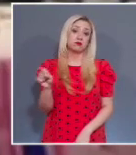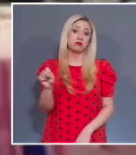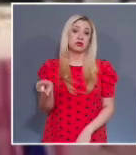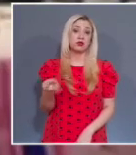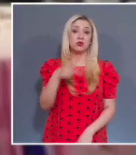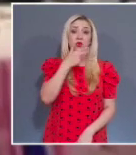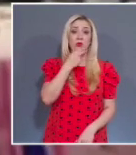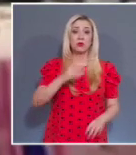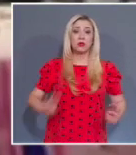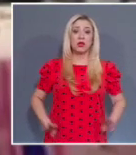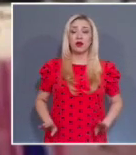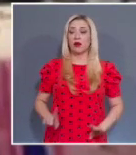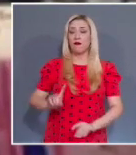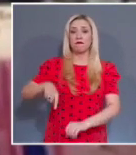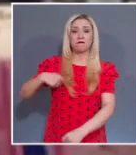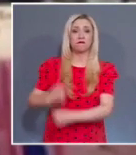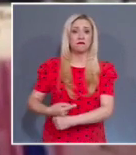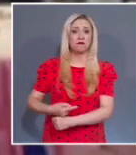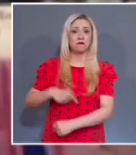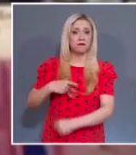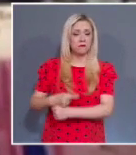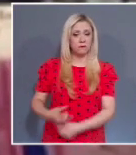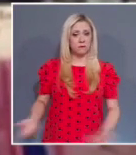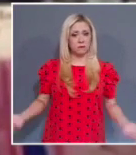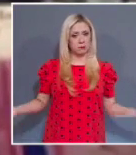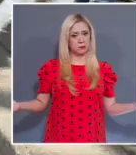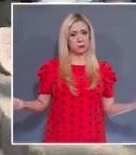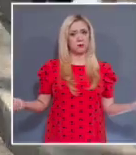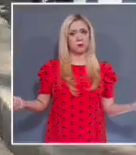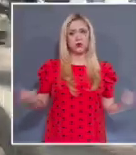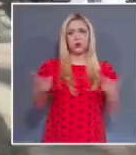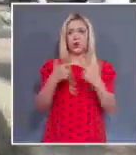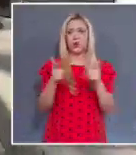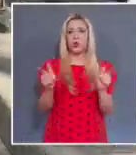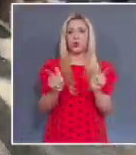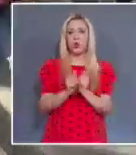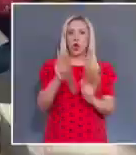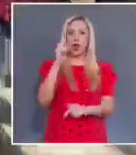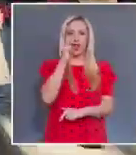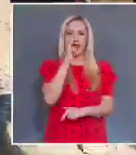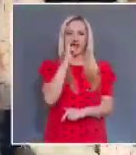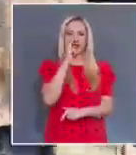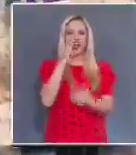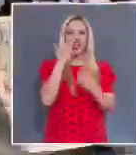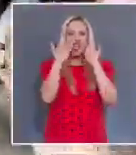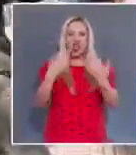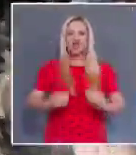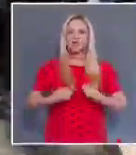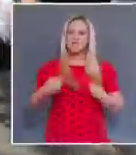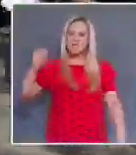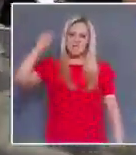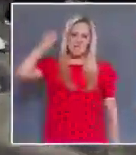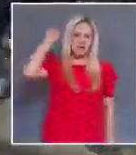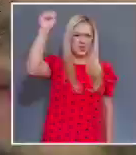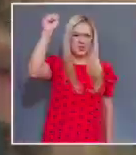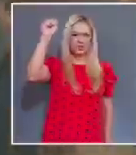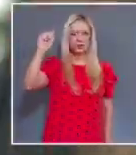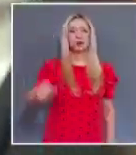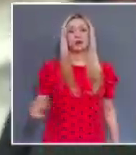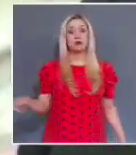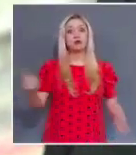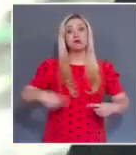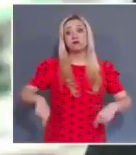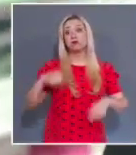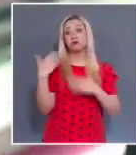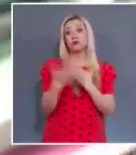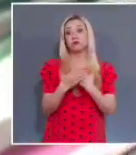La agrupación civil Nos Queremos Vivas Nesa informó que interpondrán un recurso de inconformidad luego